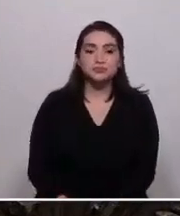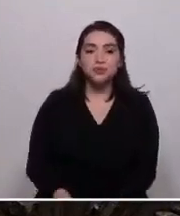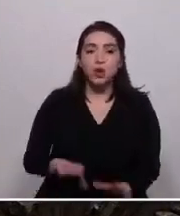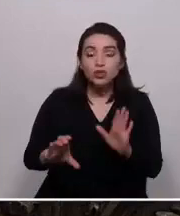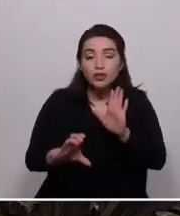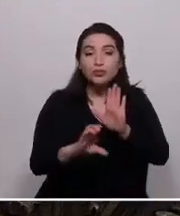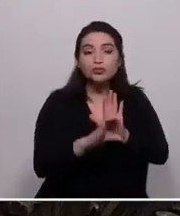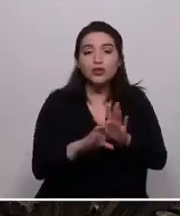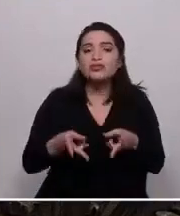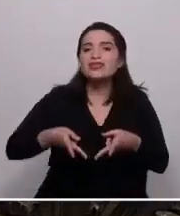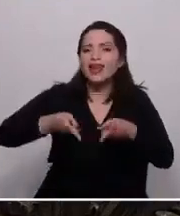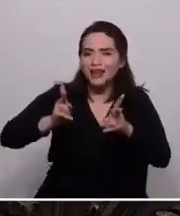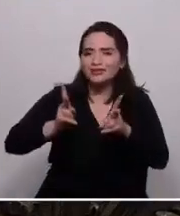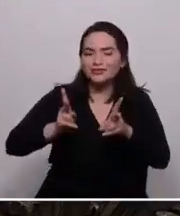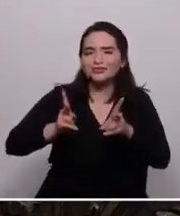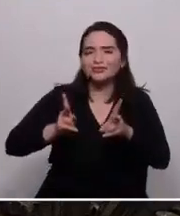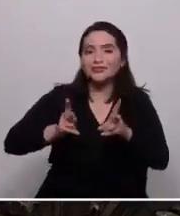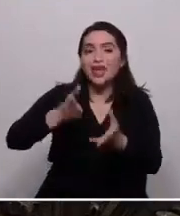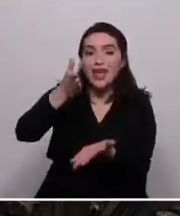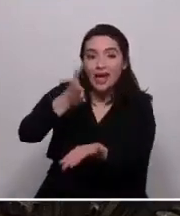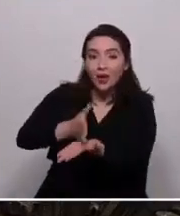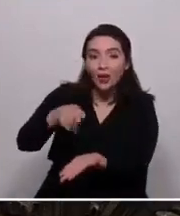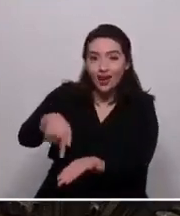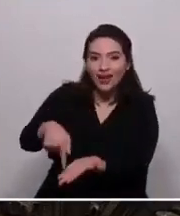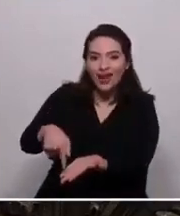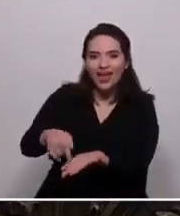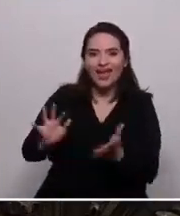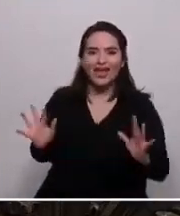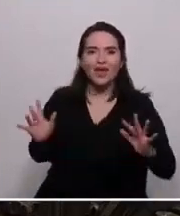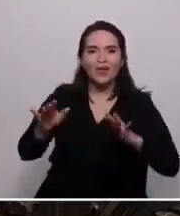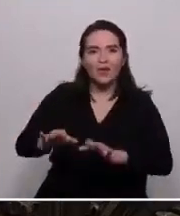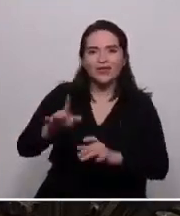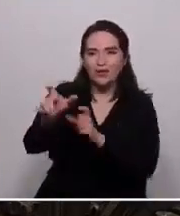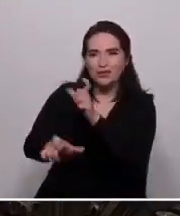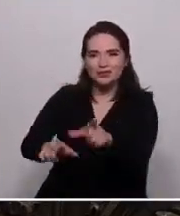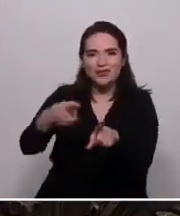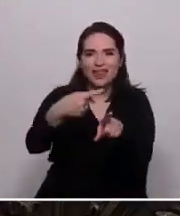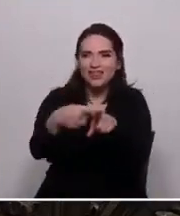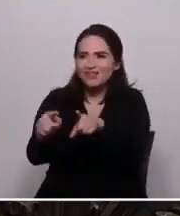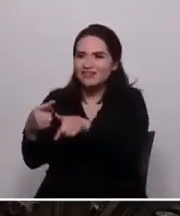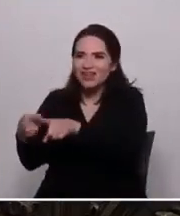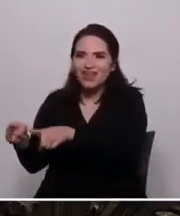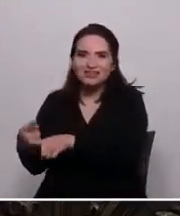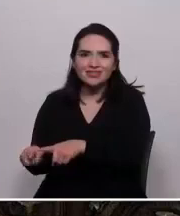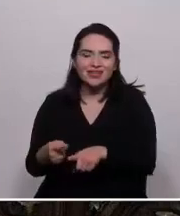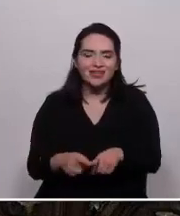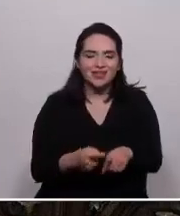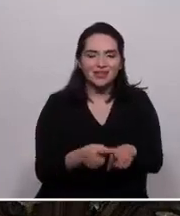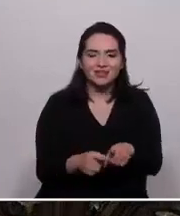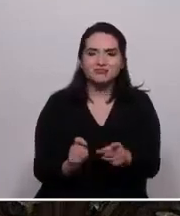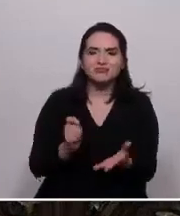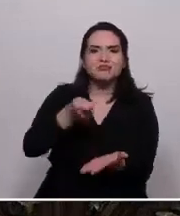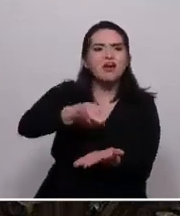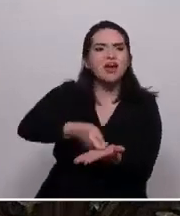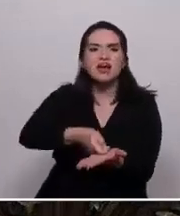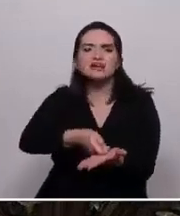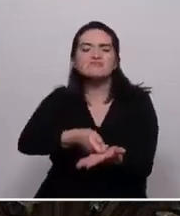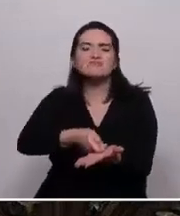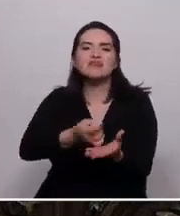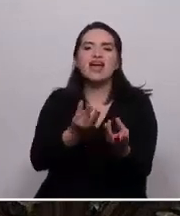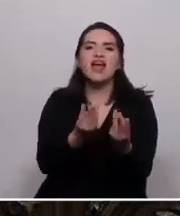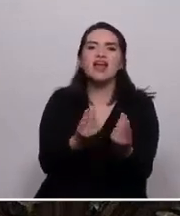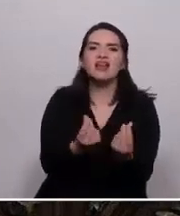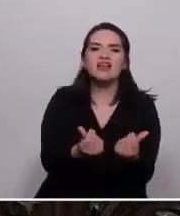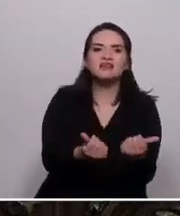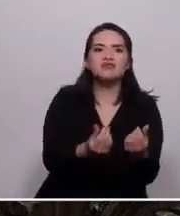que reivindique la escuela como un lugar de encuentro entre personas diferentes, sin que la capacidad de pago determine la calidad de la educación